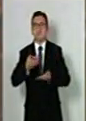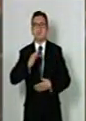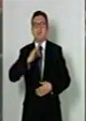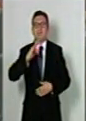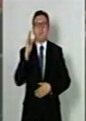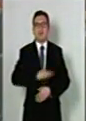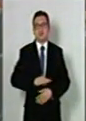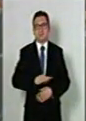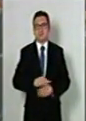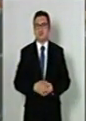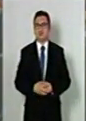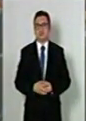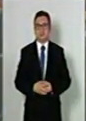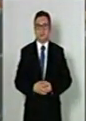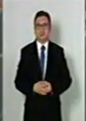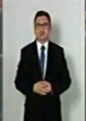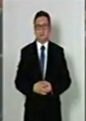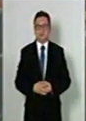No,